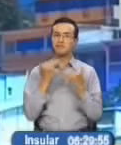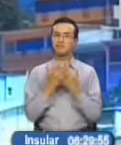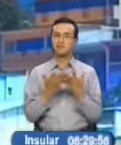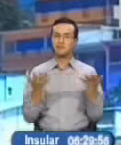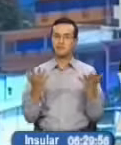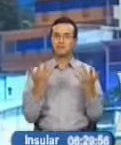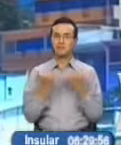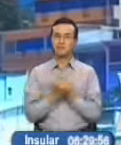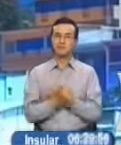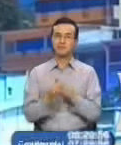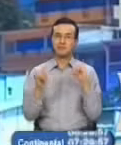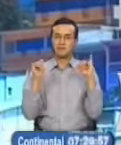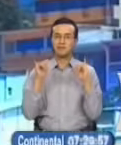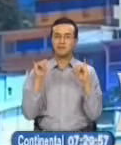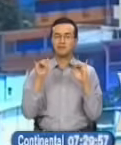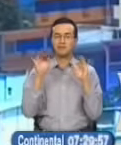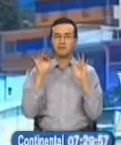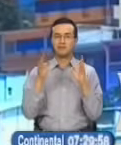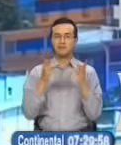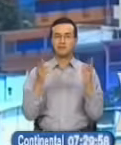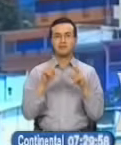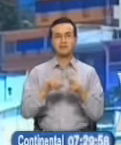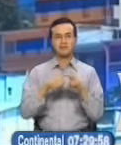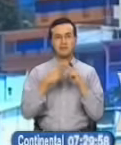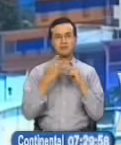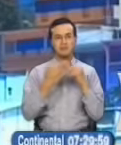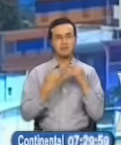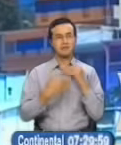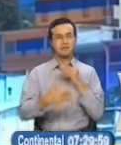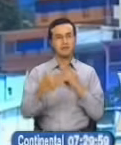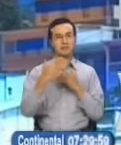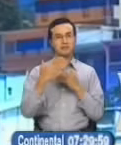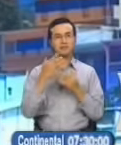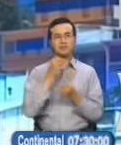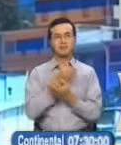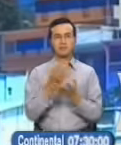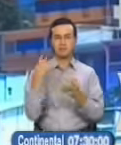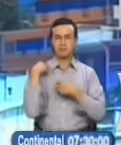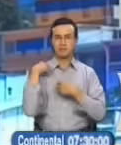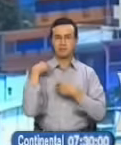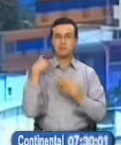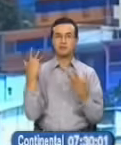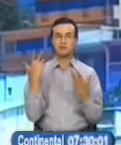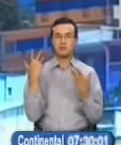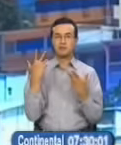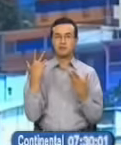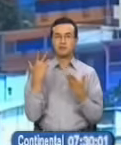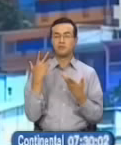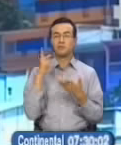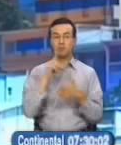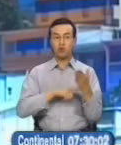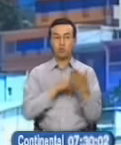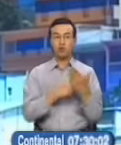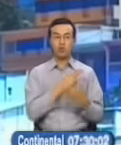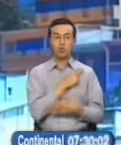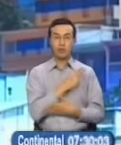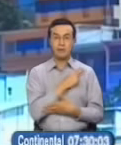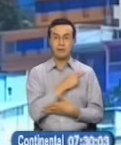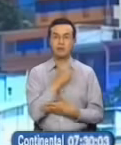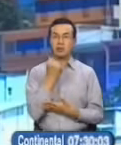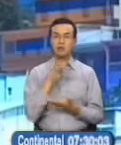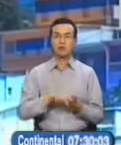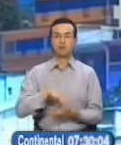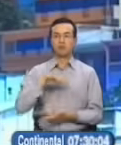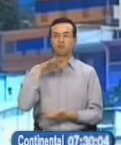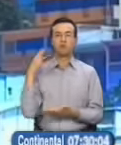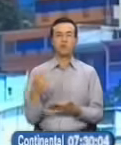noticiero, Independiente del Valle. Arrancamos de inmediato. Para garantizar la provisión de lucro en las universidades particulares,